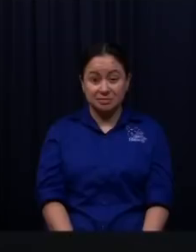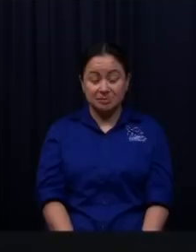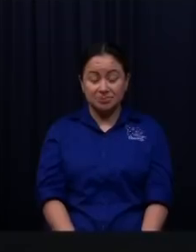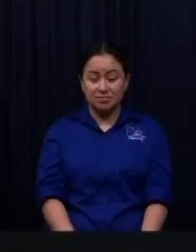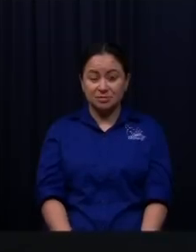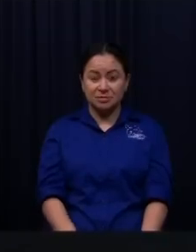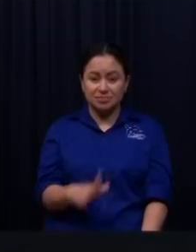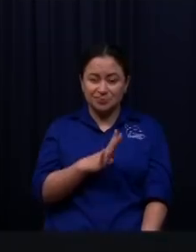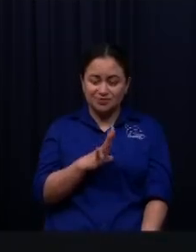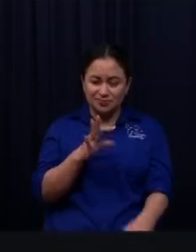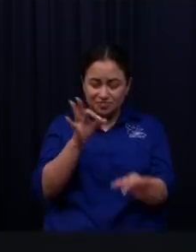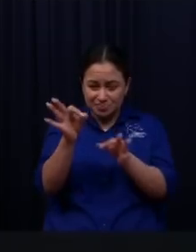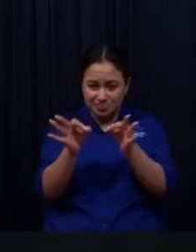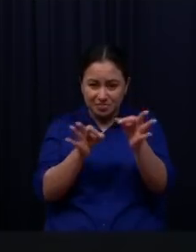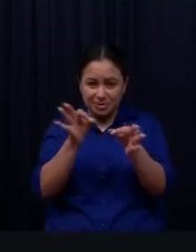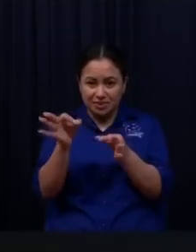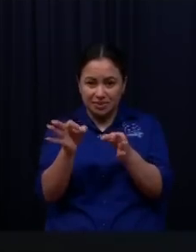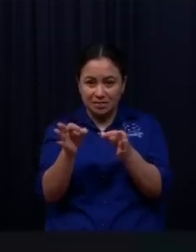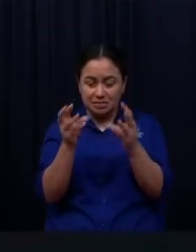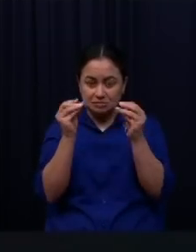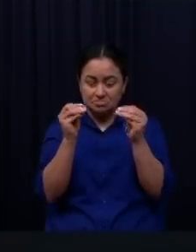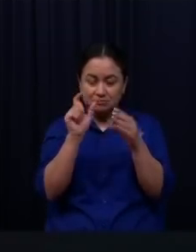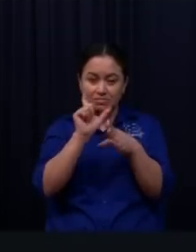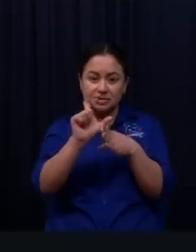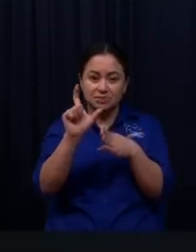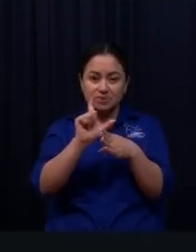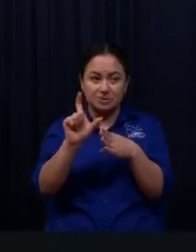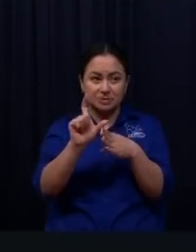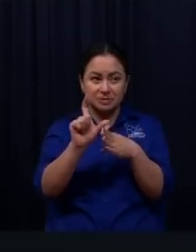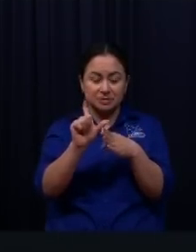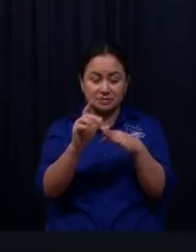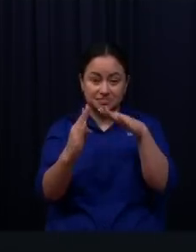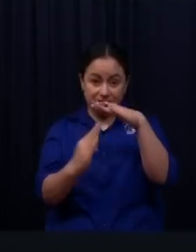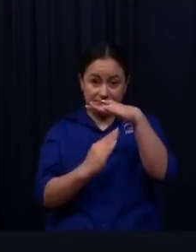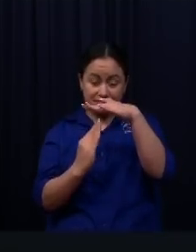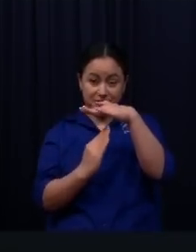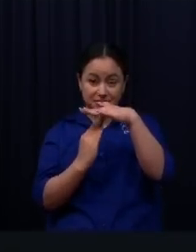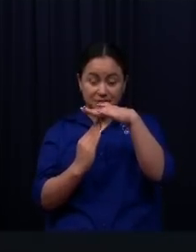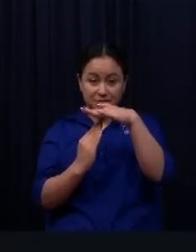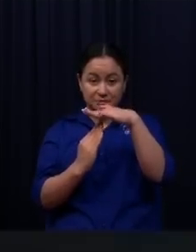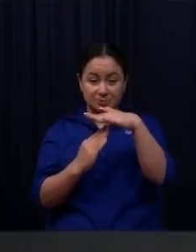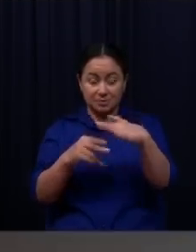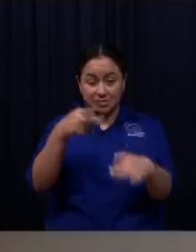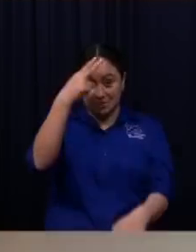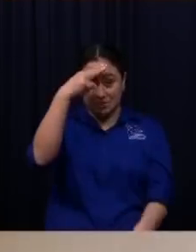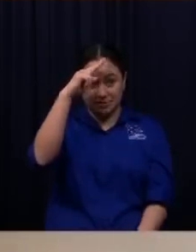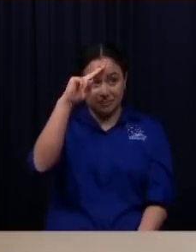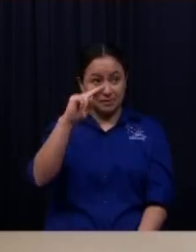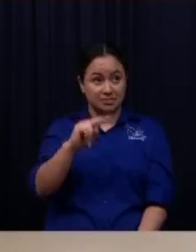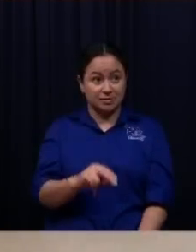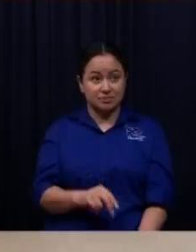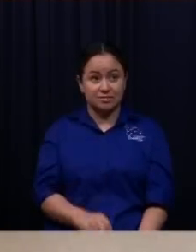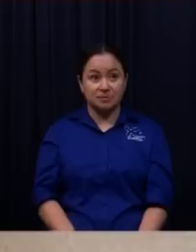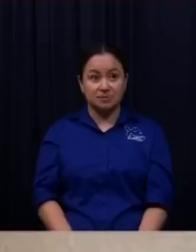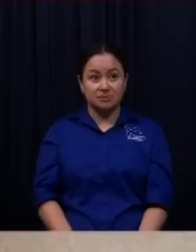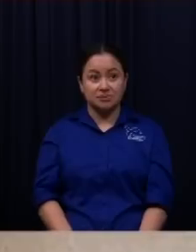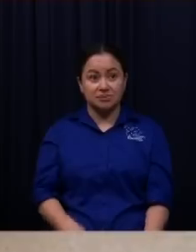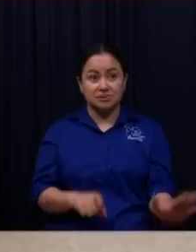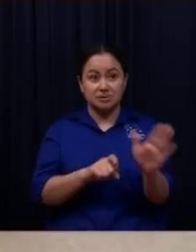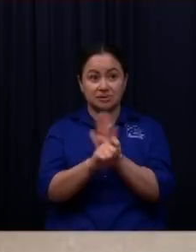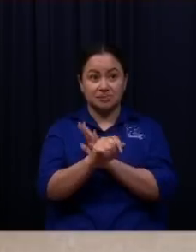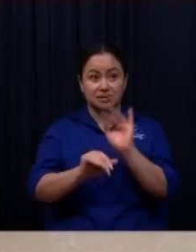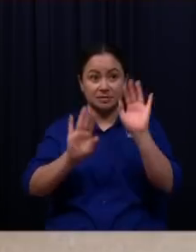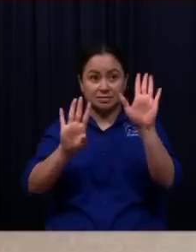explicar. Entonces, basándonos en Hebreos capítulo 13, verso 10, ya